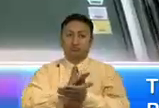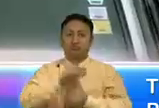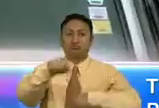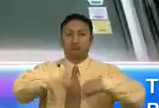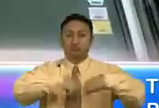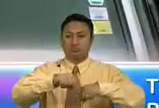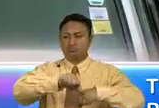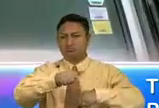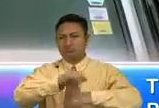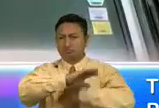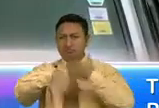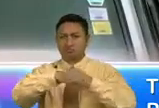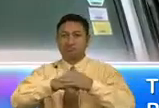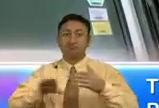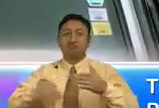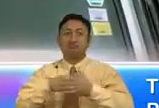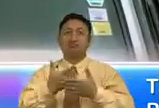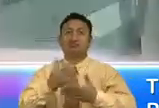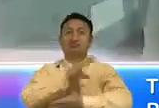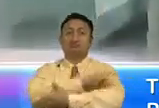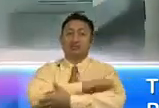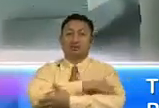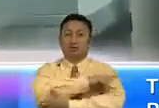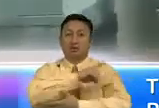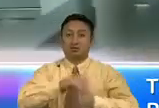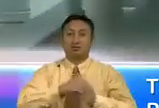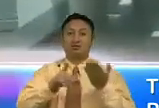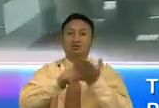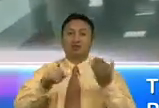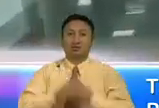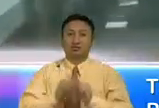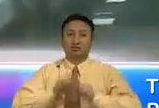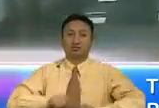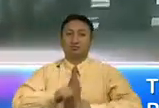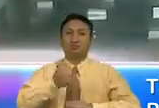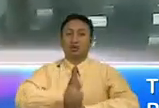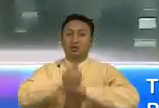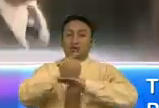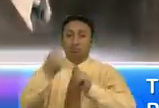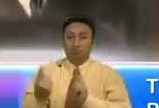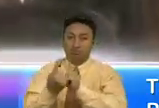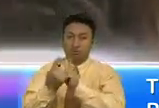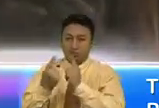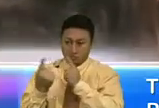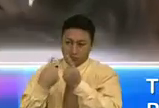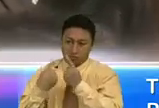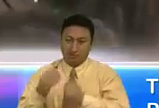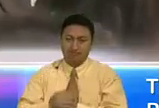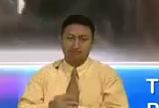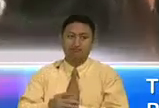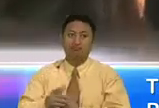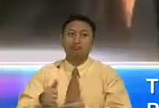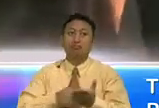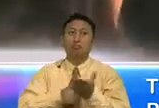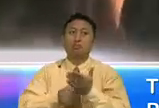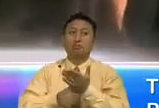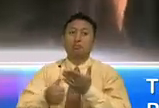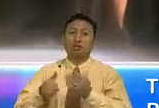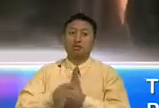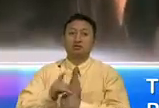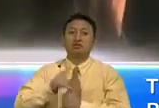otros llegaron hasta la plataforma financiera, en donde mantuvieron un encuentro con varias autoridades. Entre ellas el ministro de Hidrocarburos, Carlos